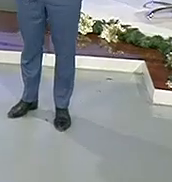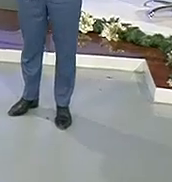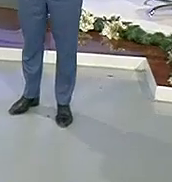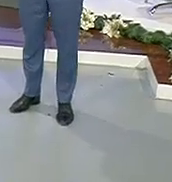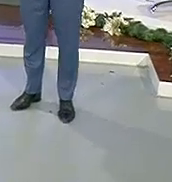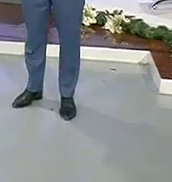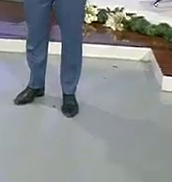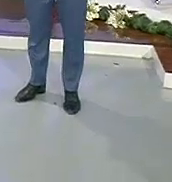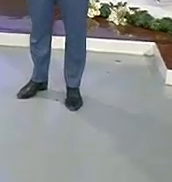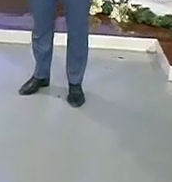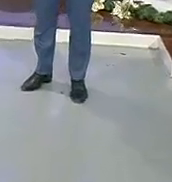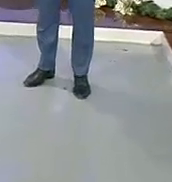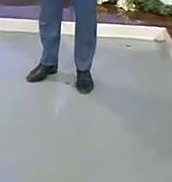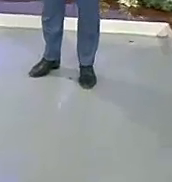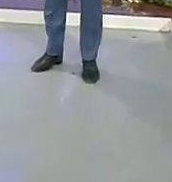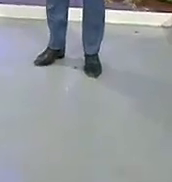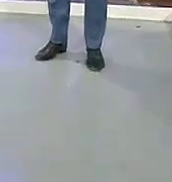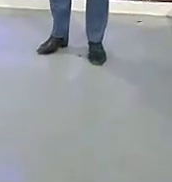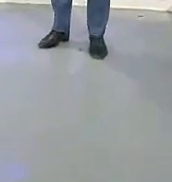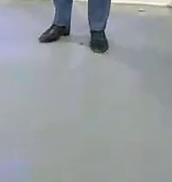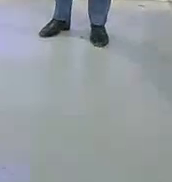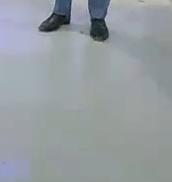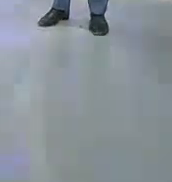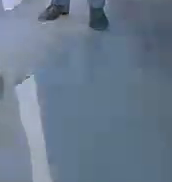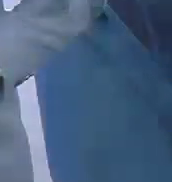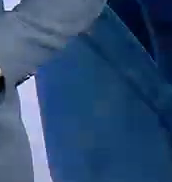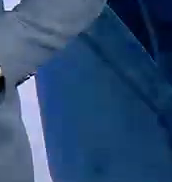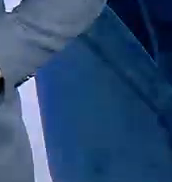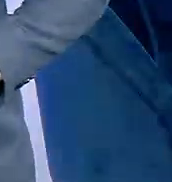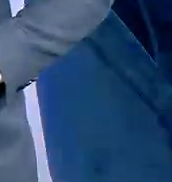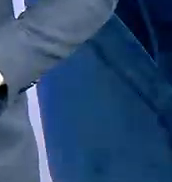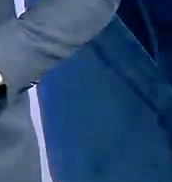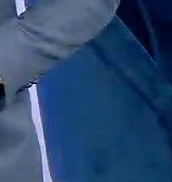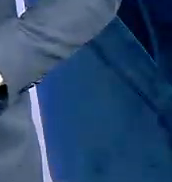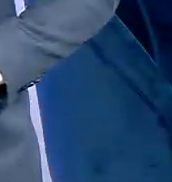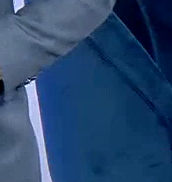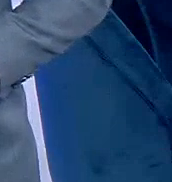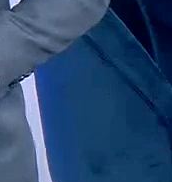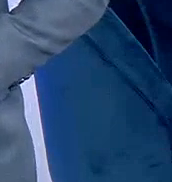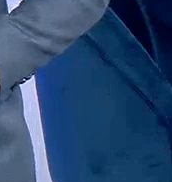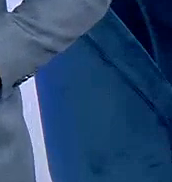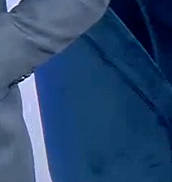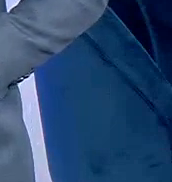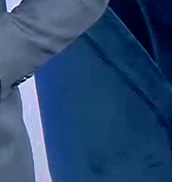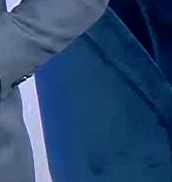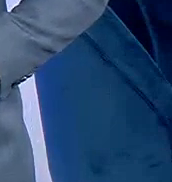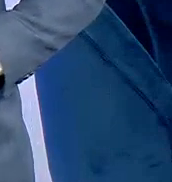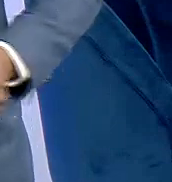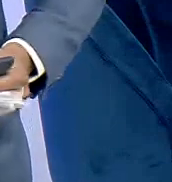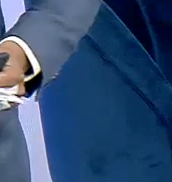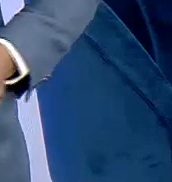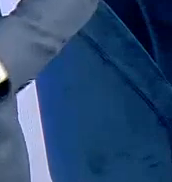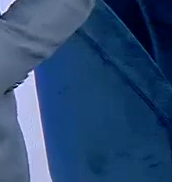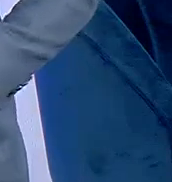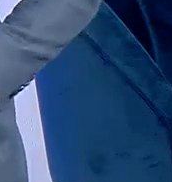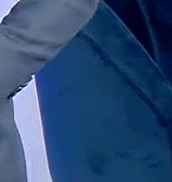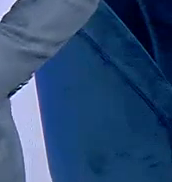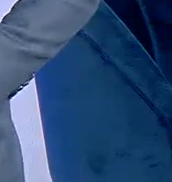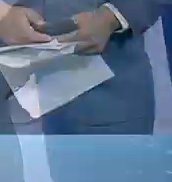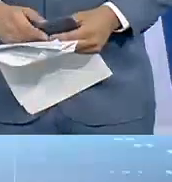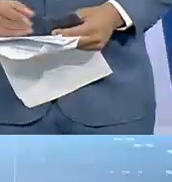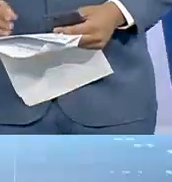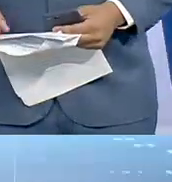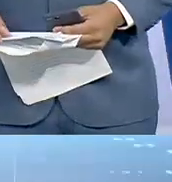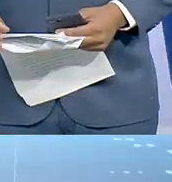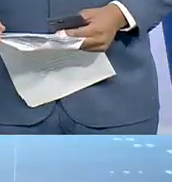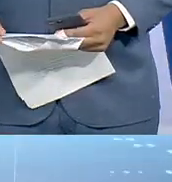Gracias, amables televidentes, por seguir aquí en sintonía. 8:17 de la mañana, señoras y señores, es momento de irnos fuera del estudio.